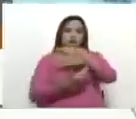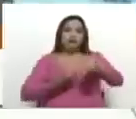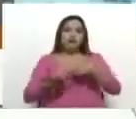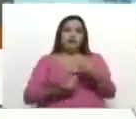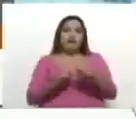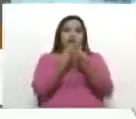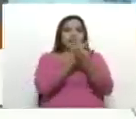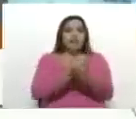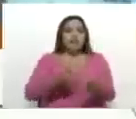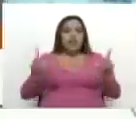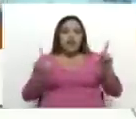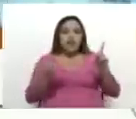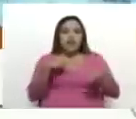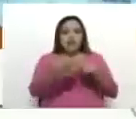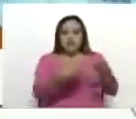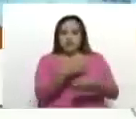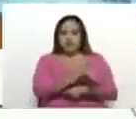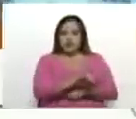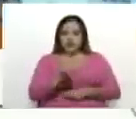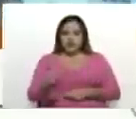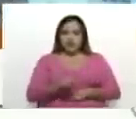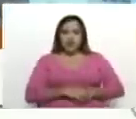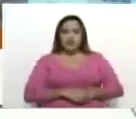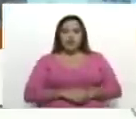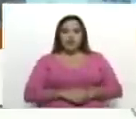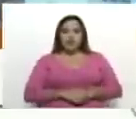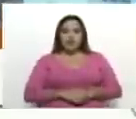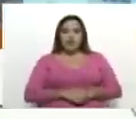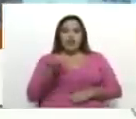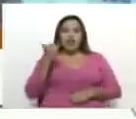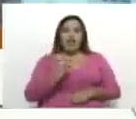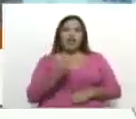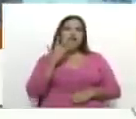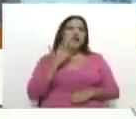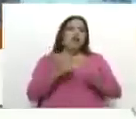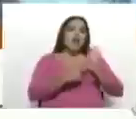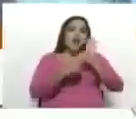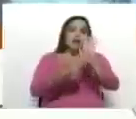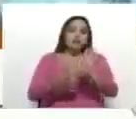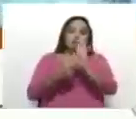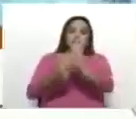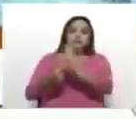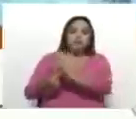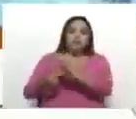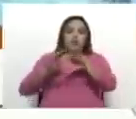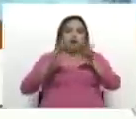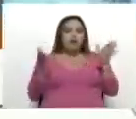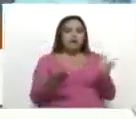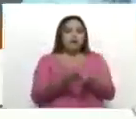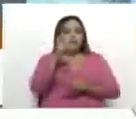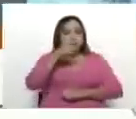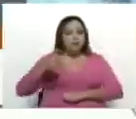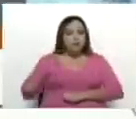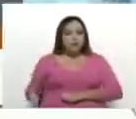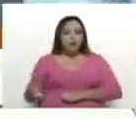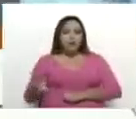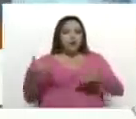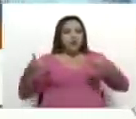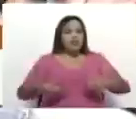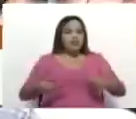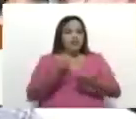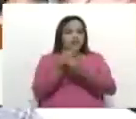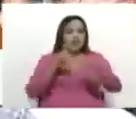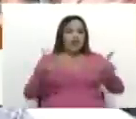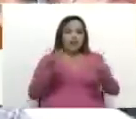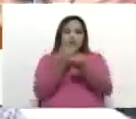libertaria del Siglo 21 y que haya sido un ejemplo para los pueblos del mundo que luchan por la libertad por